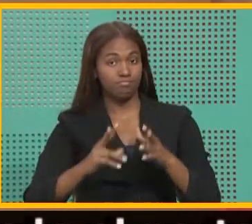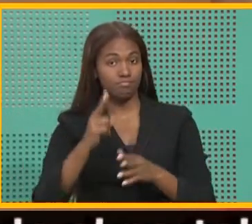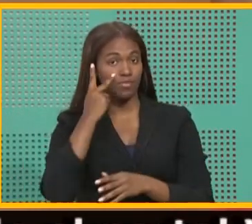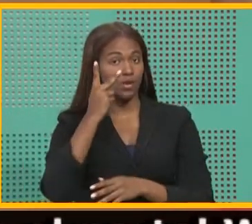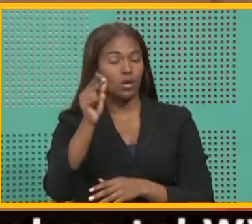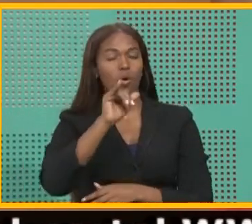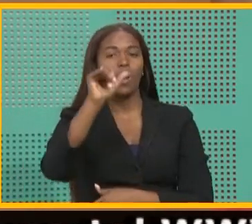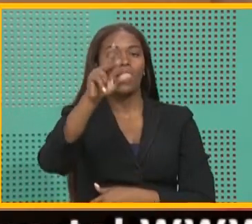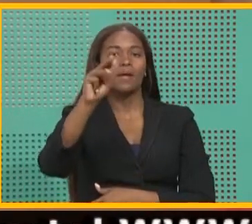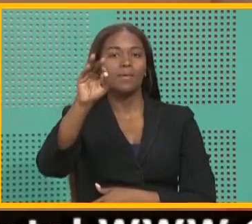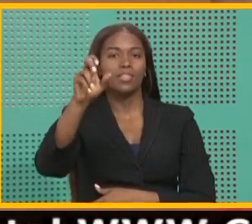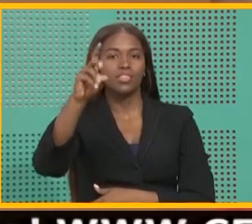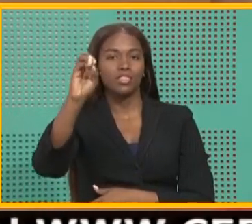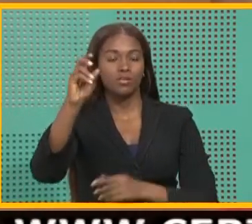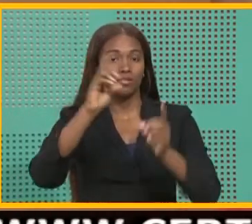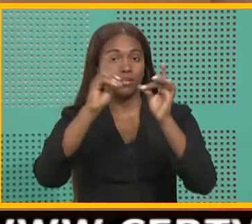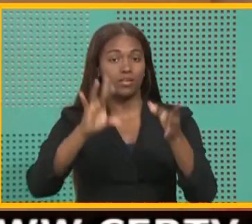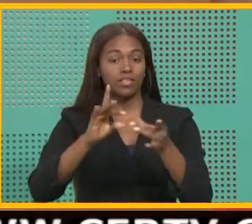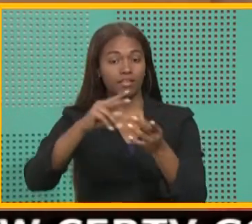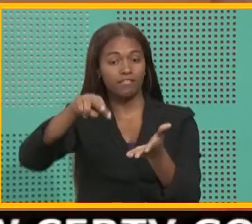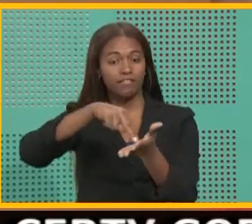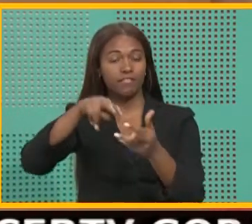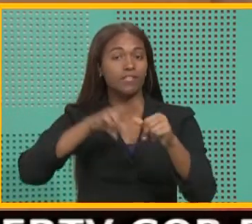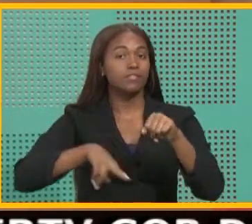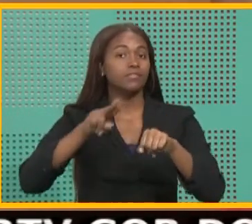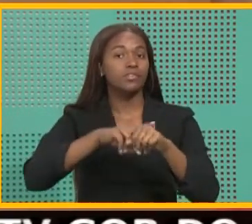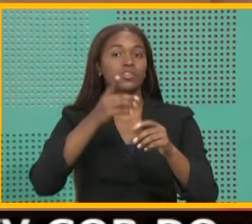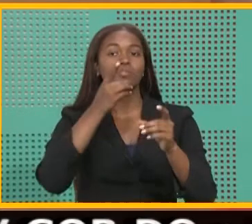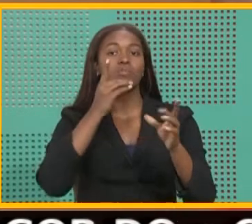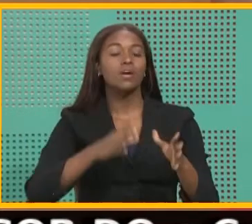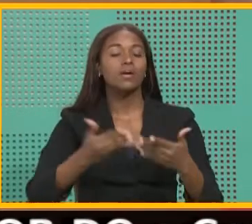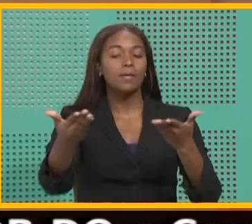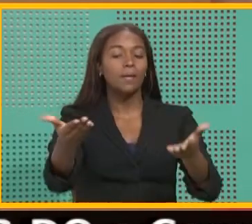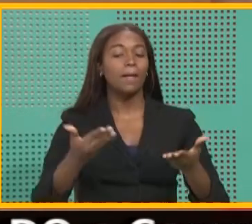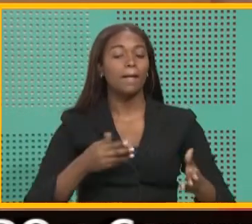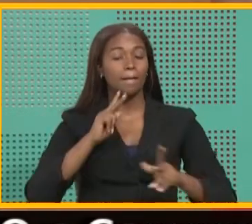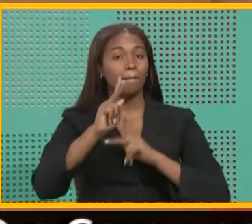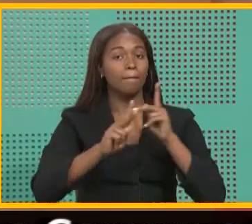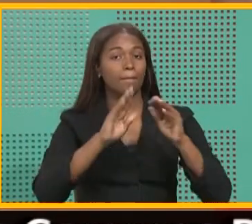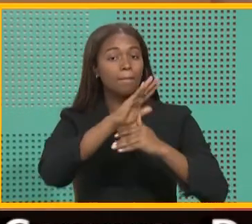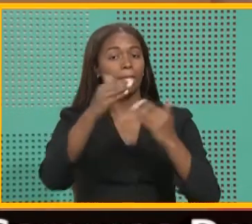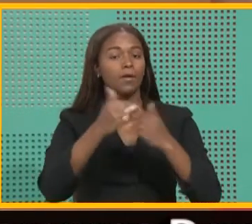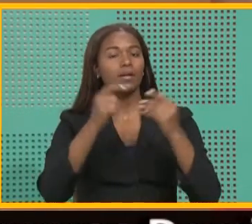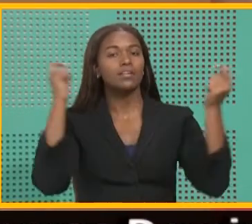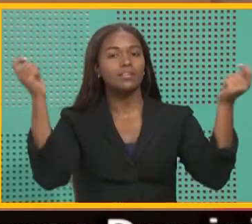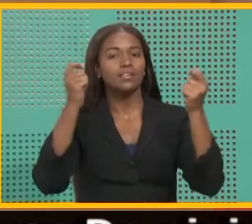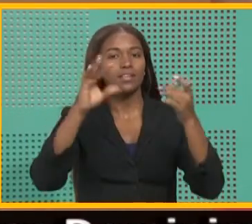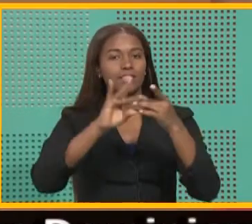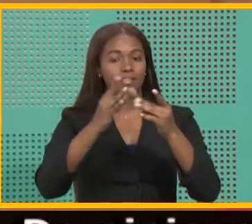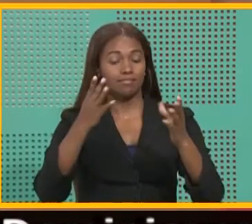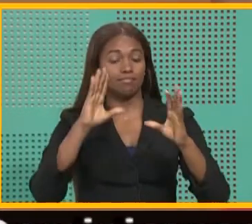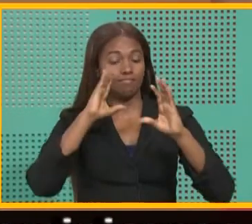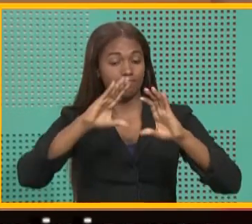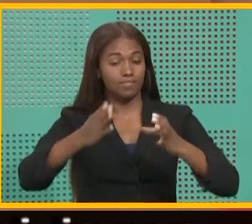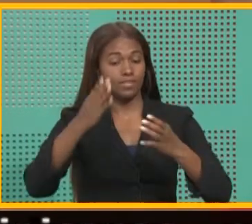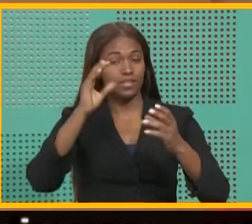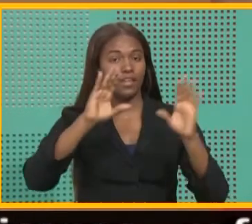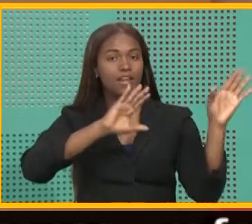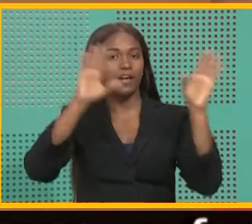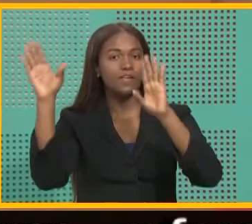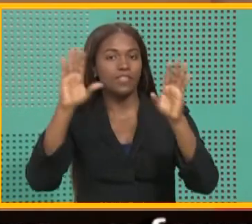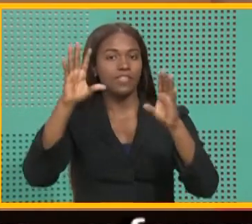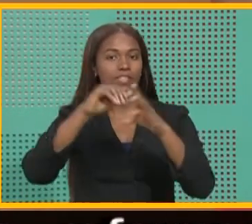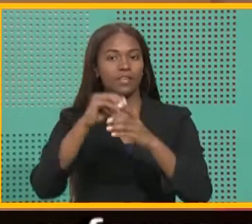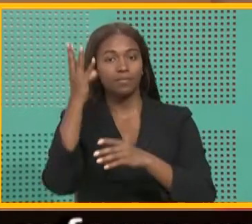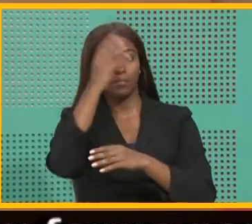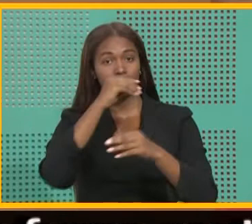Armando González, director del Ballet Nacional Dominicano, invitaron al público en general a la celebración del espectáculo Navidad en